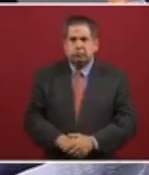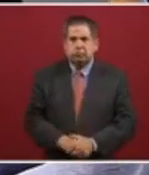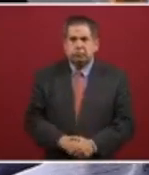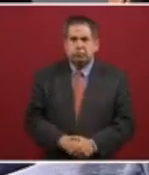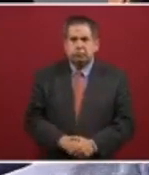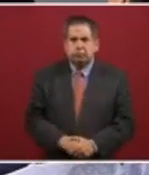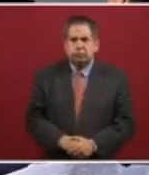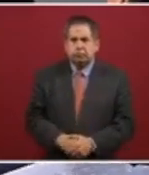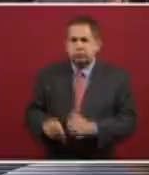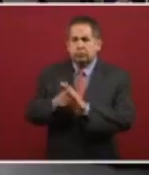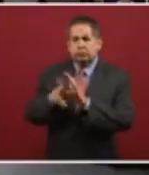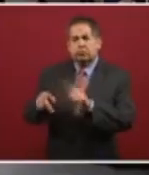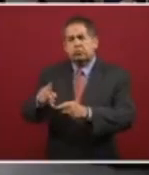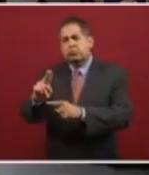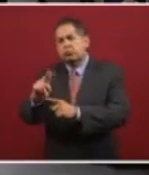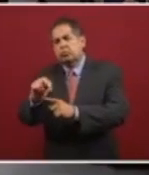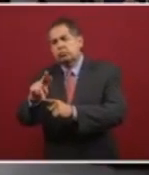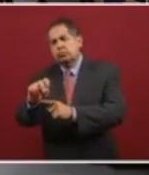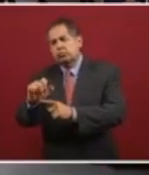Universal.